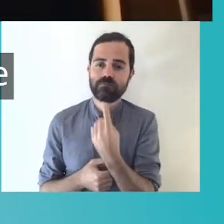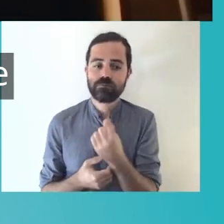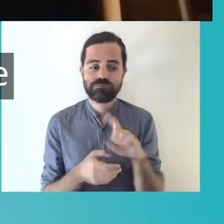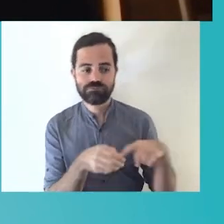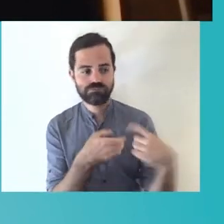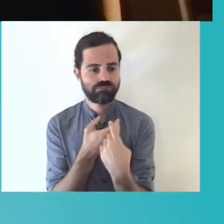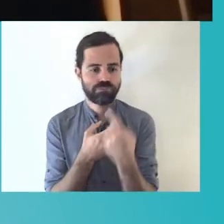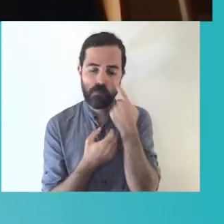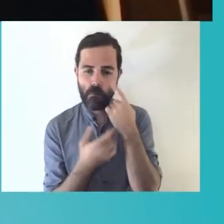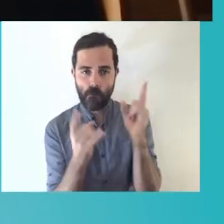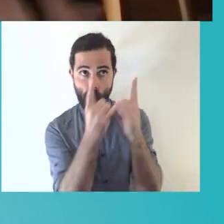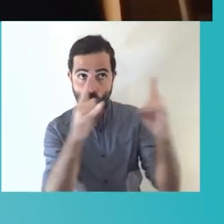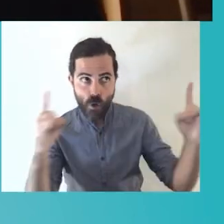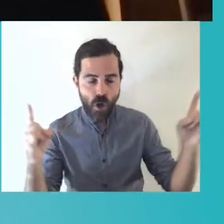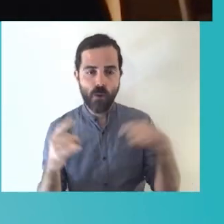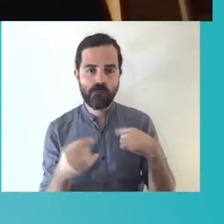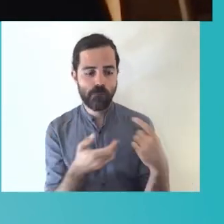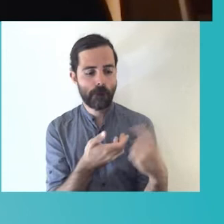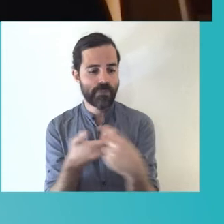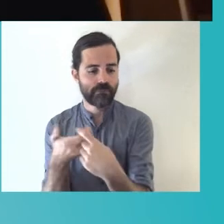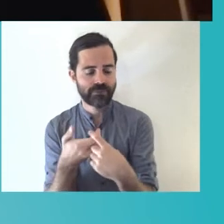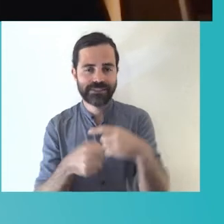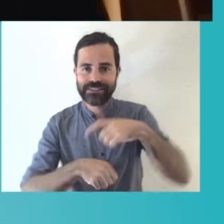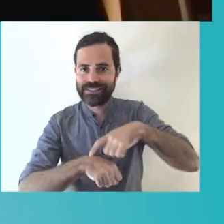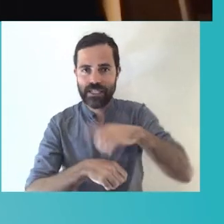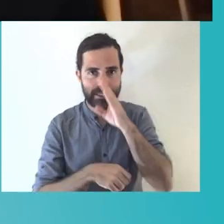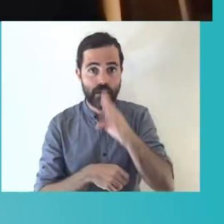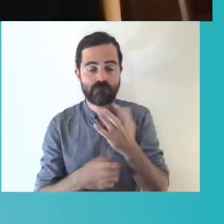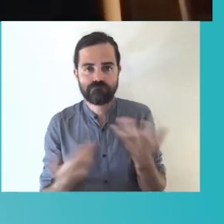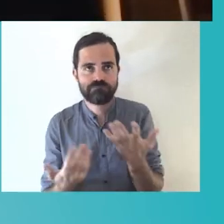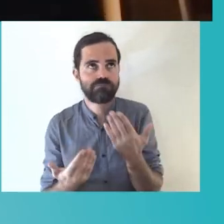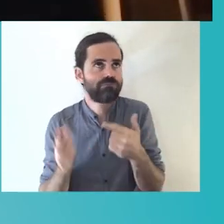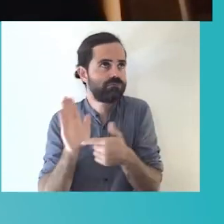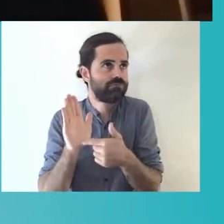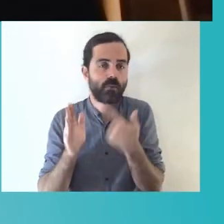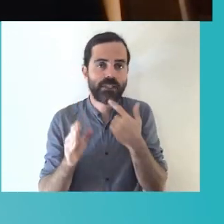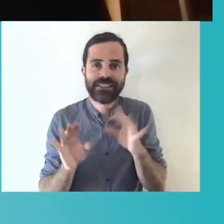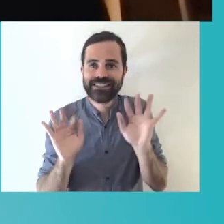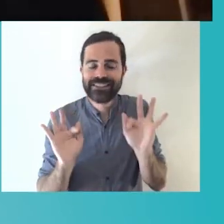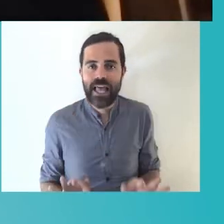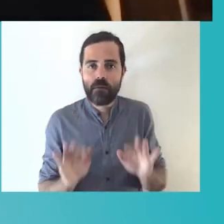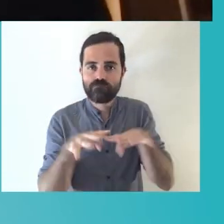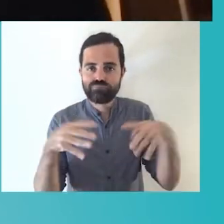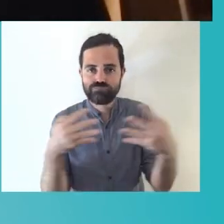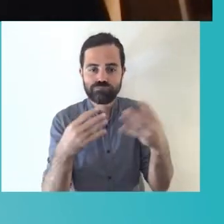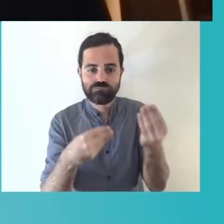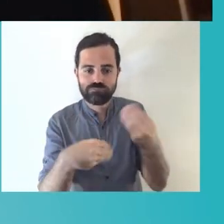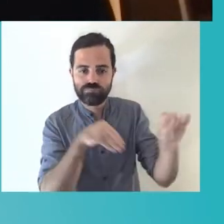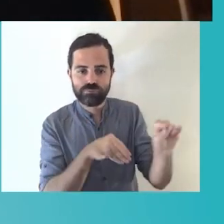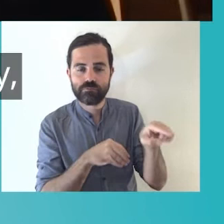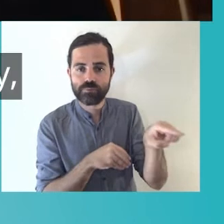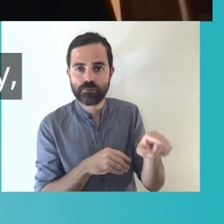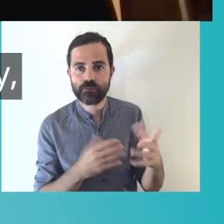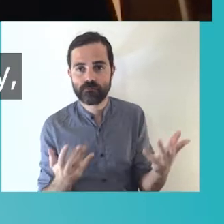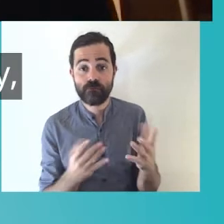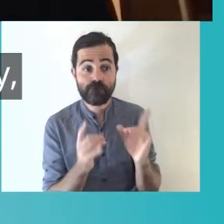bosque en tiempo real, como por ejemplo cuando se comercializa un bien a través de comercio electrónico y se emite esta participación de